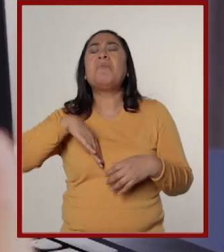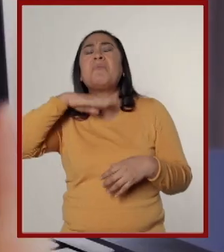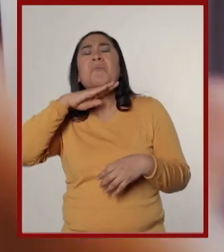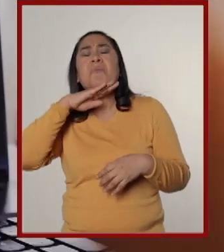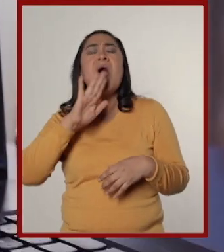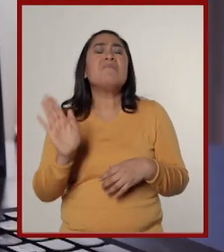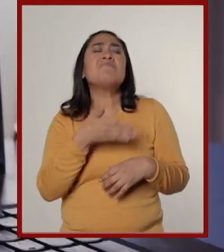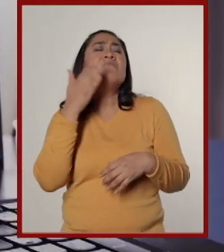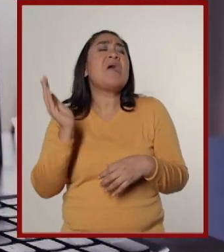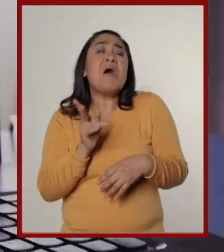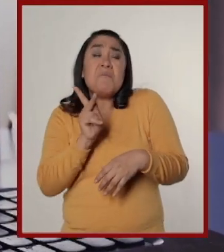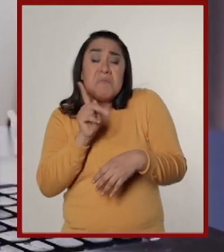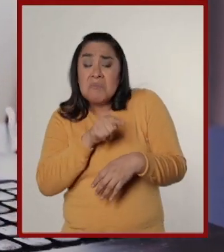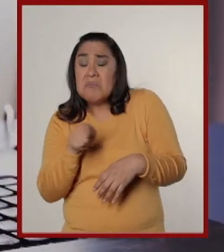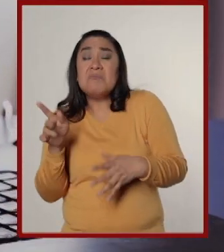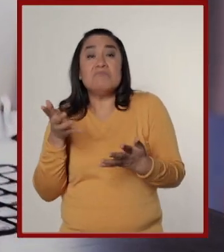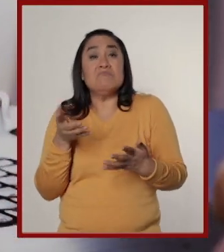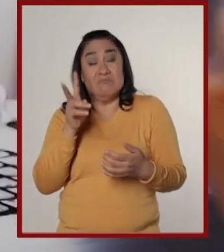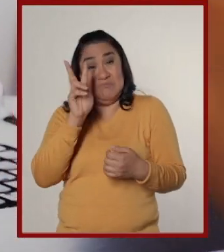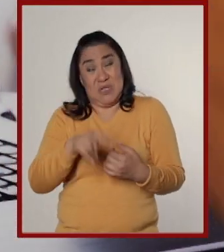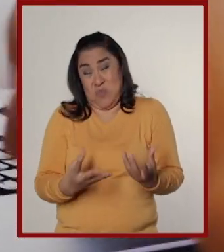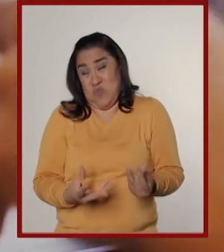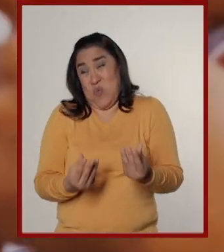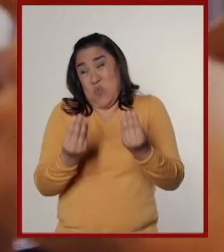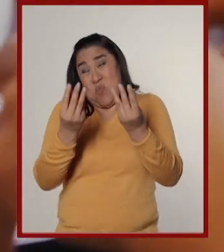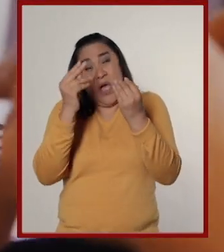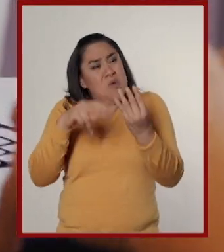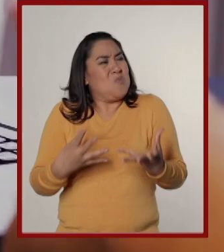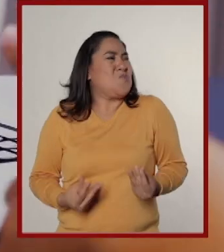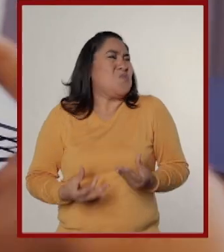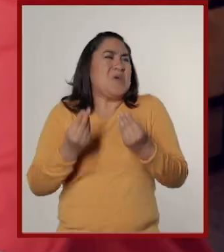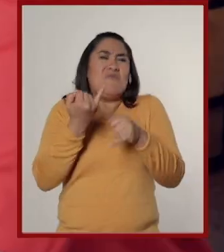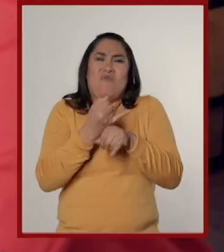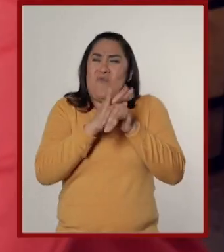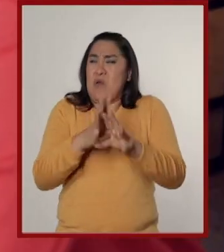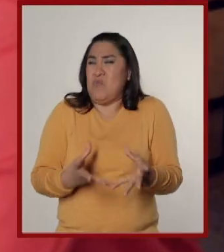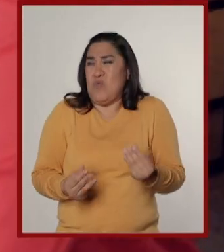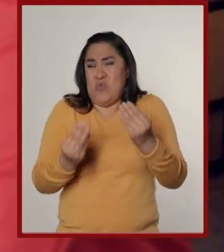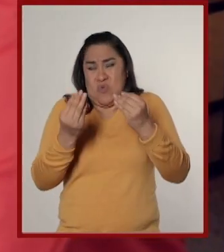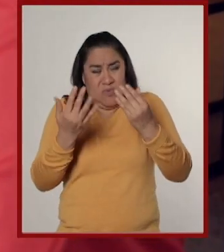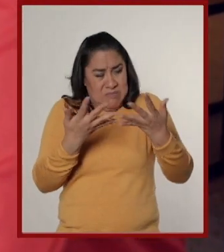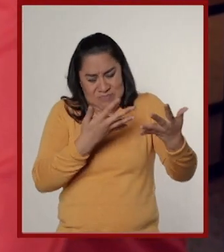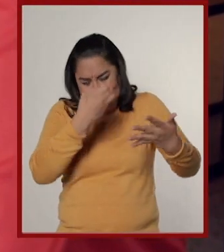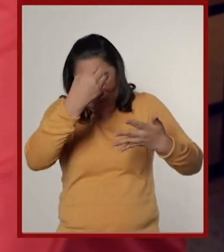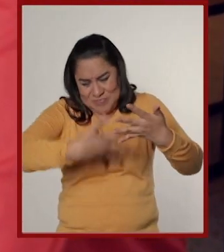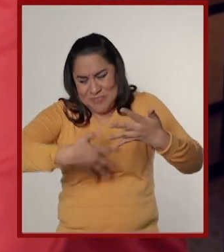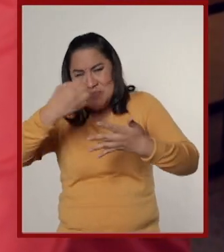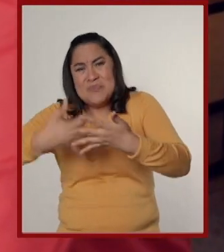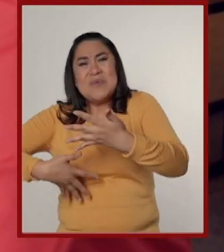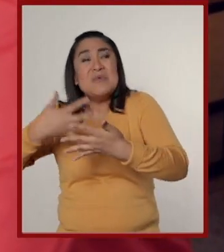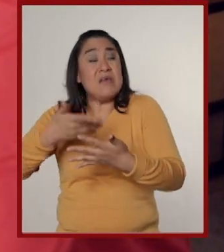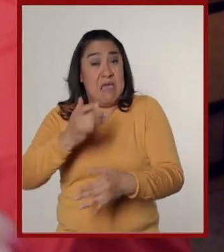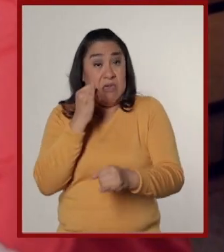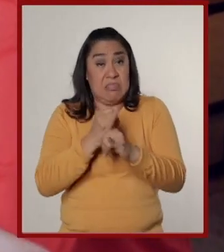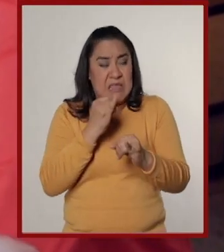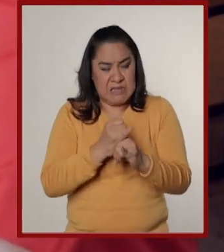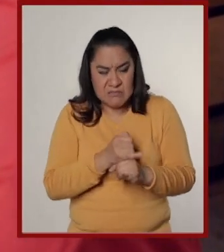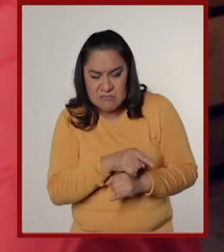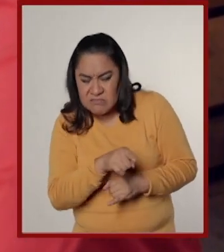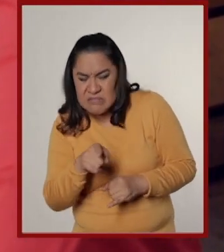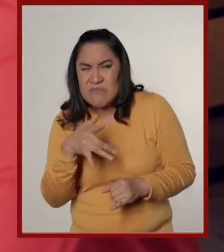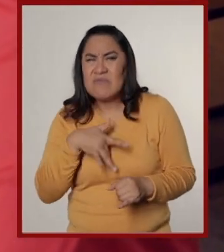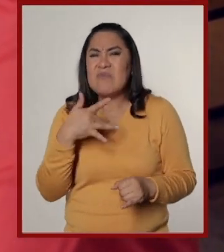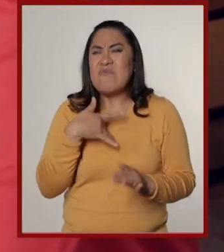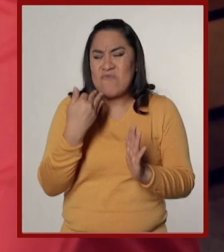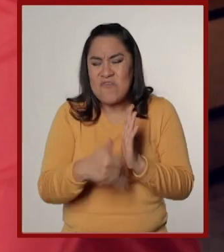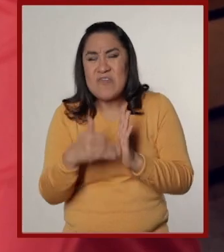ya conseguiste toda la información, algo se te quedó ahí, ¿no? O no te dio tiempo, algo. Entonces, a mí sí me preocupa controlar esa parte del exceso de información y la